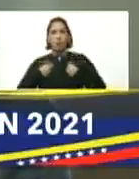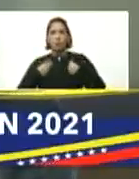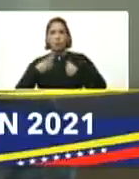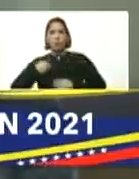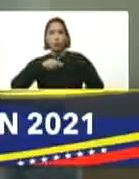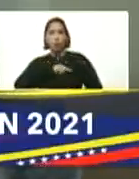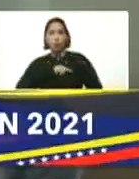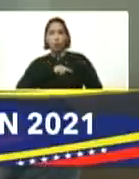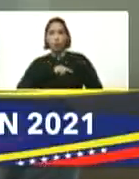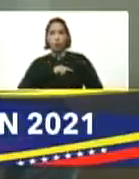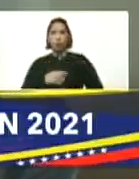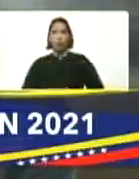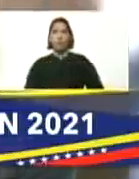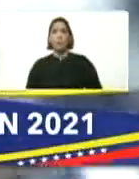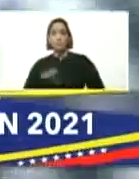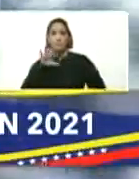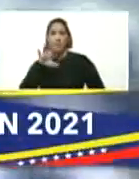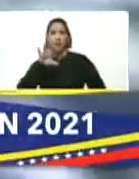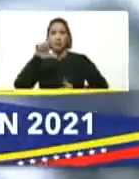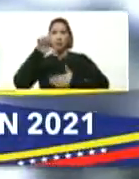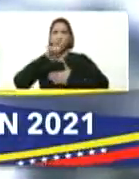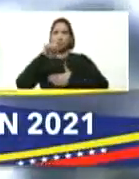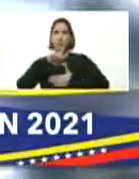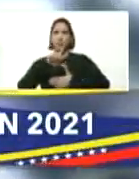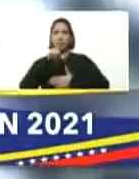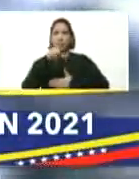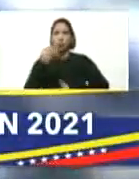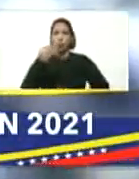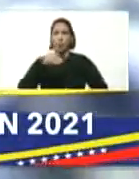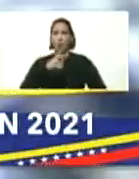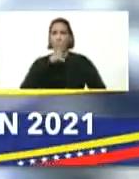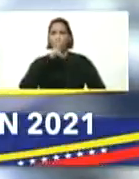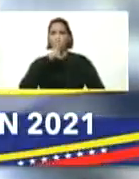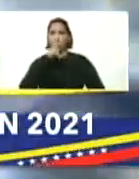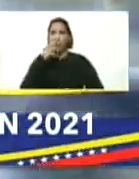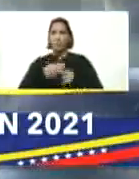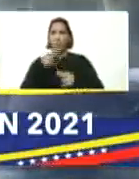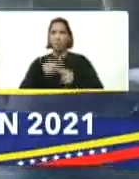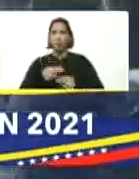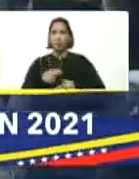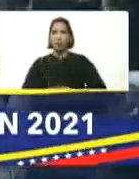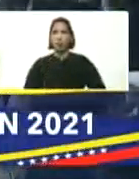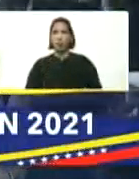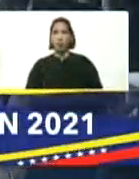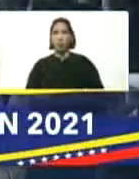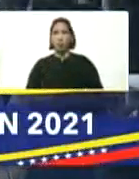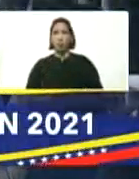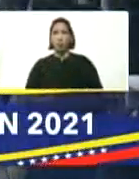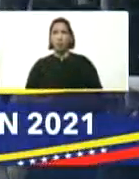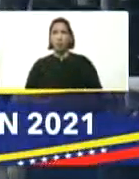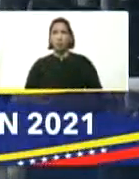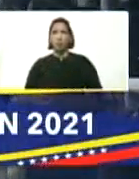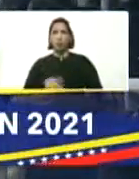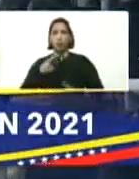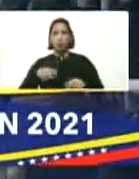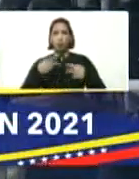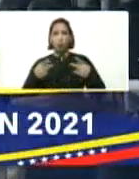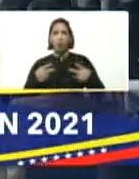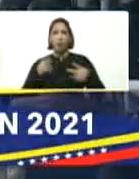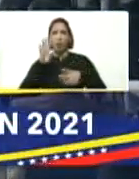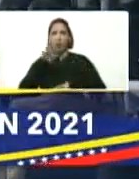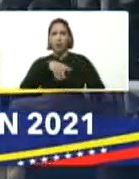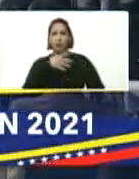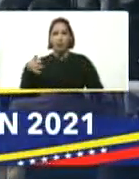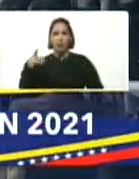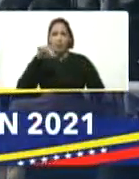nuestro continente y de nuestro país. Eso es lo más penetrante, lo más peligroso, y ese es el tema central con el cual